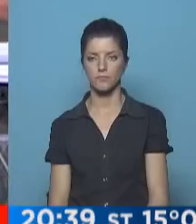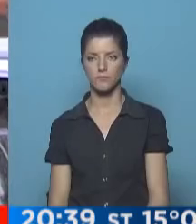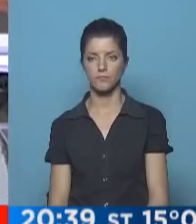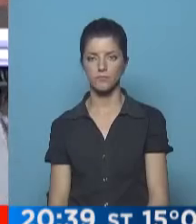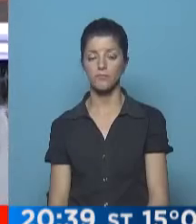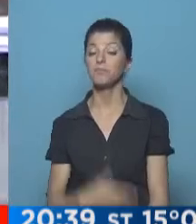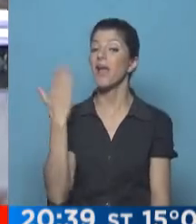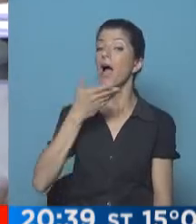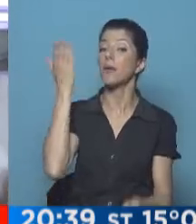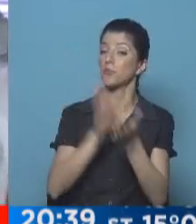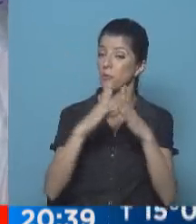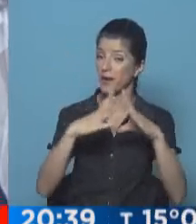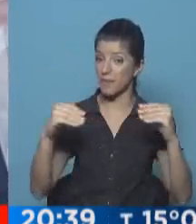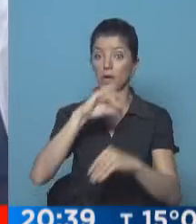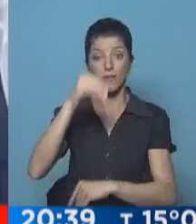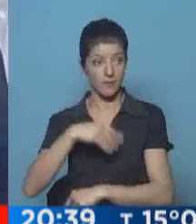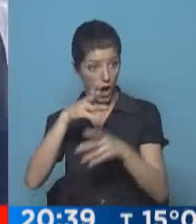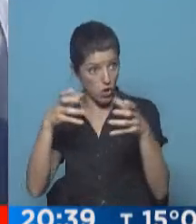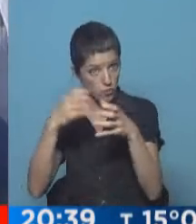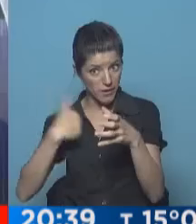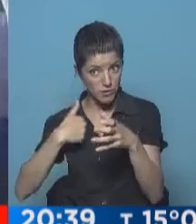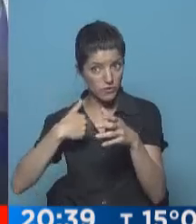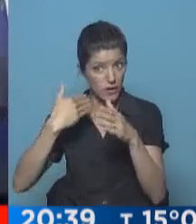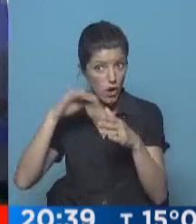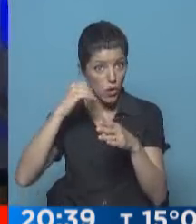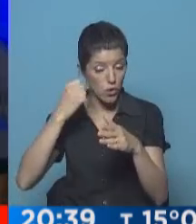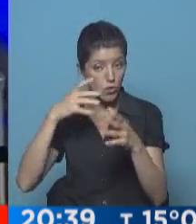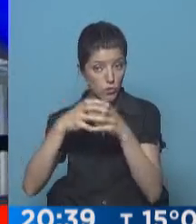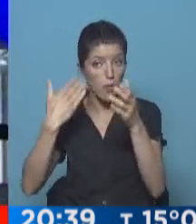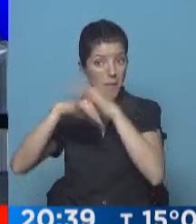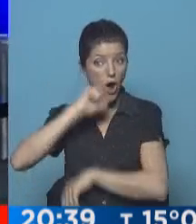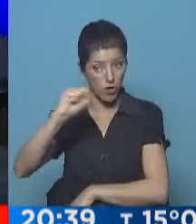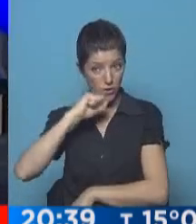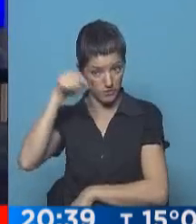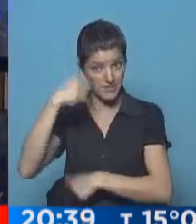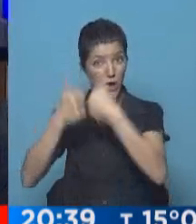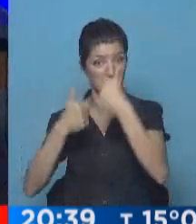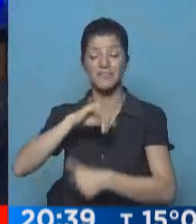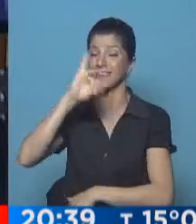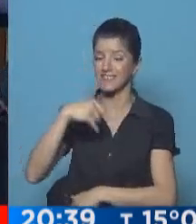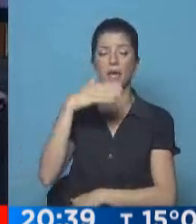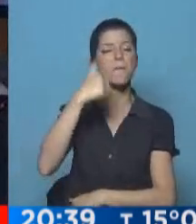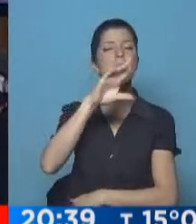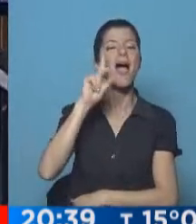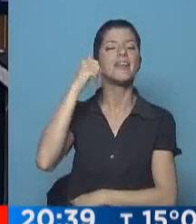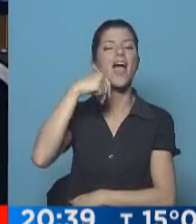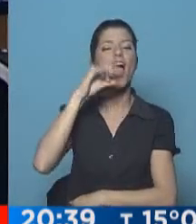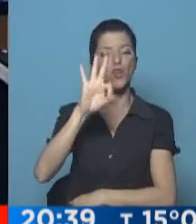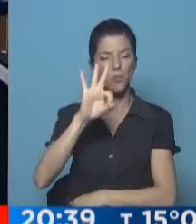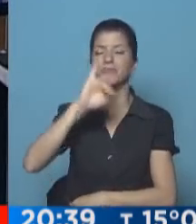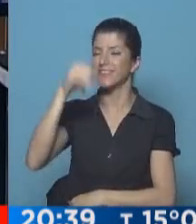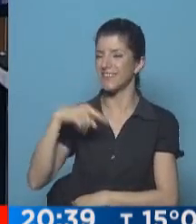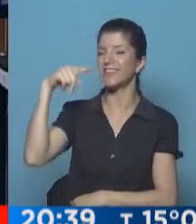hablamos de ris Cecilia sí Los Pumas son el equipo más goleador del Mundial bueno clemos en el mundial con Mariano correcto